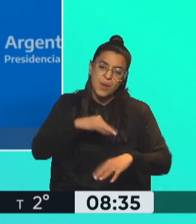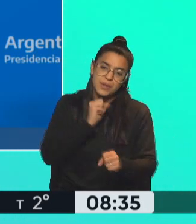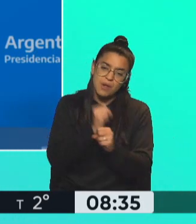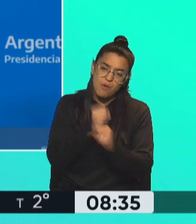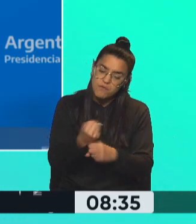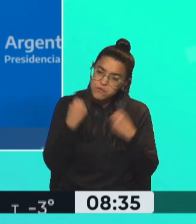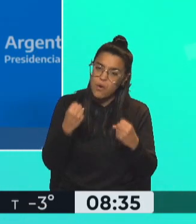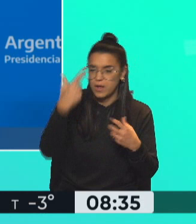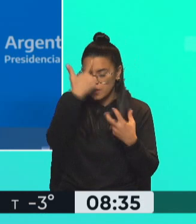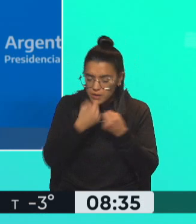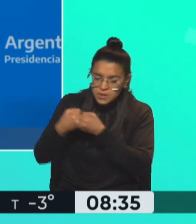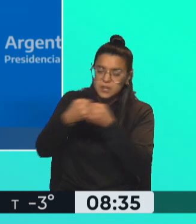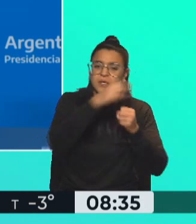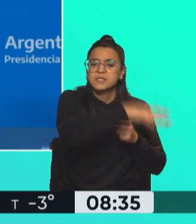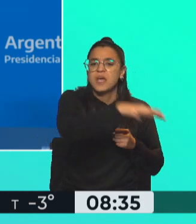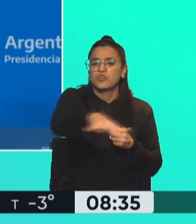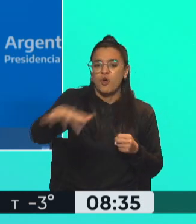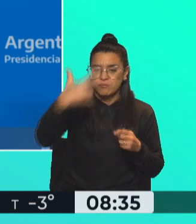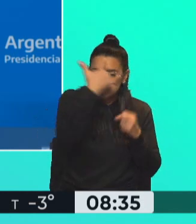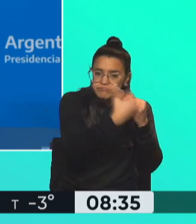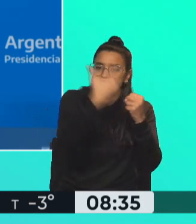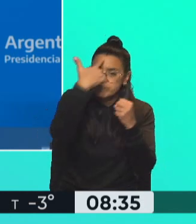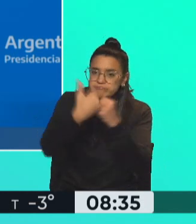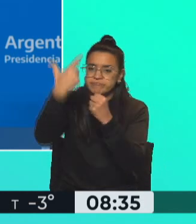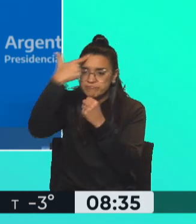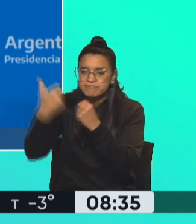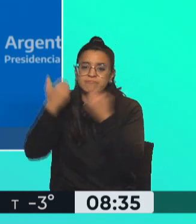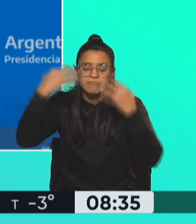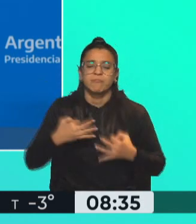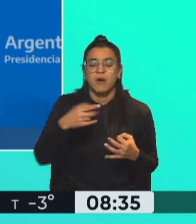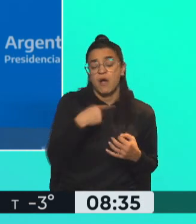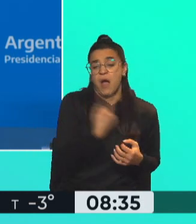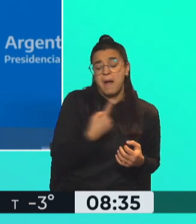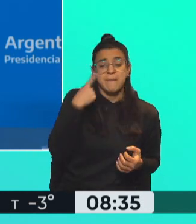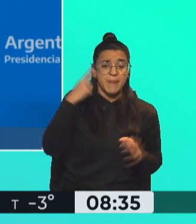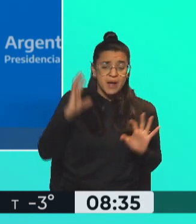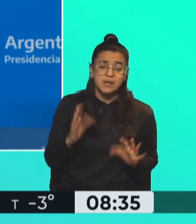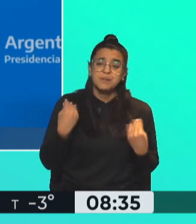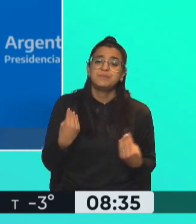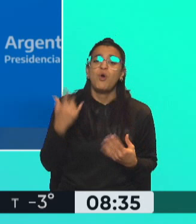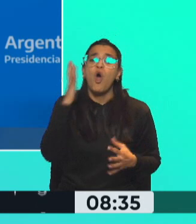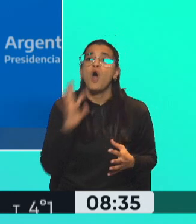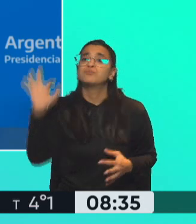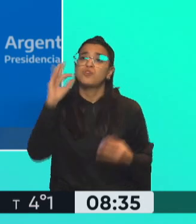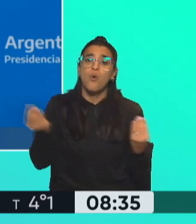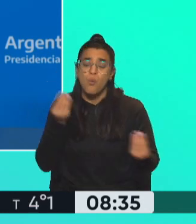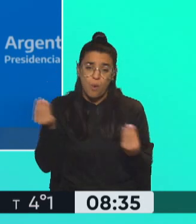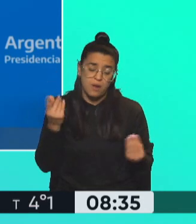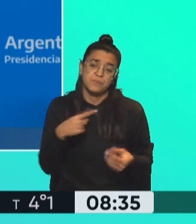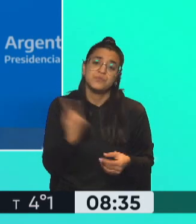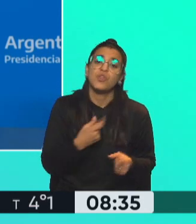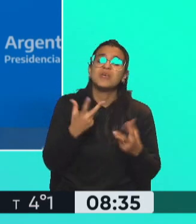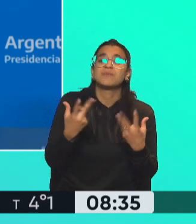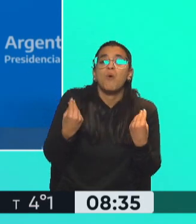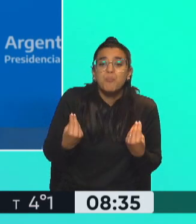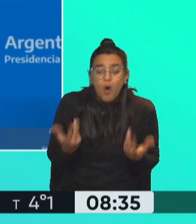forma consensuada con todos los sectores y pensamos que que hay alternativas. Y nosotros a veces decimos, ¿por